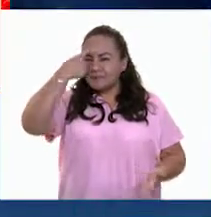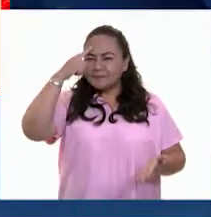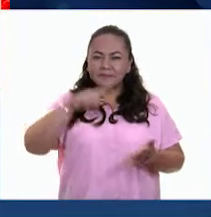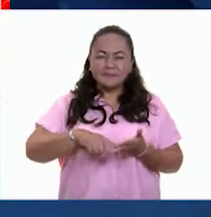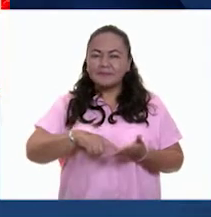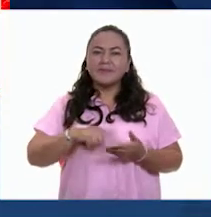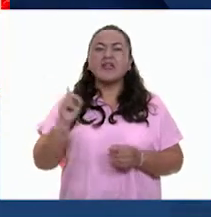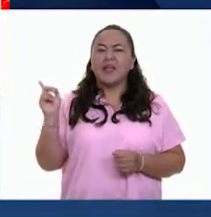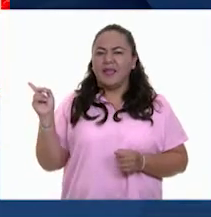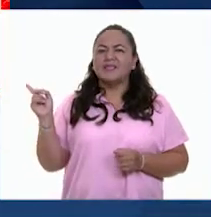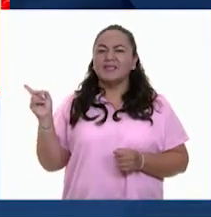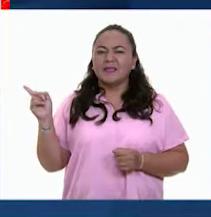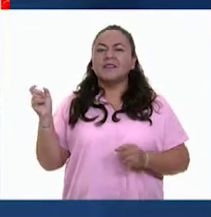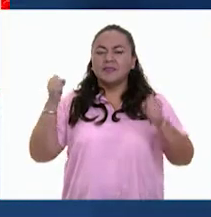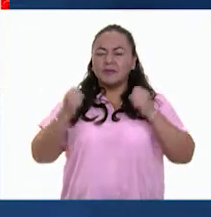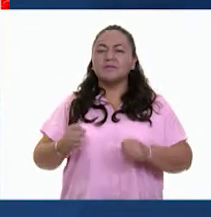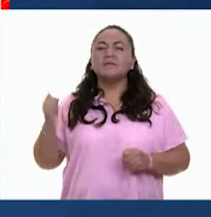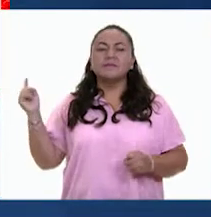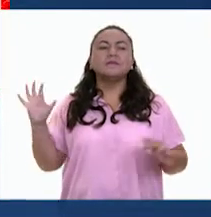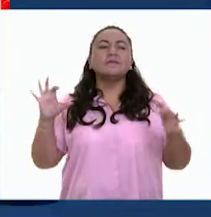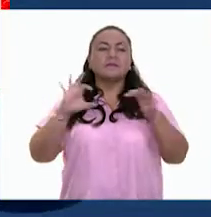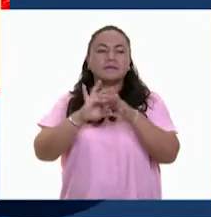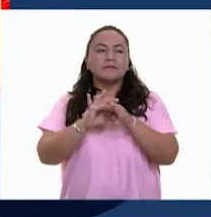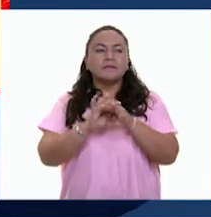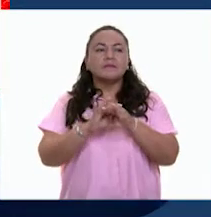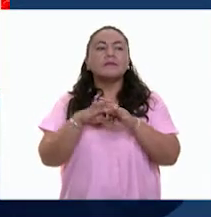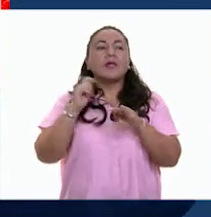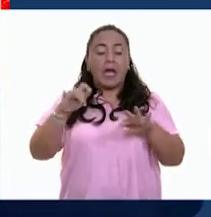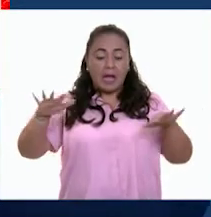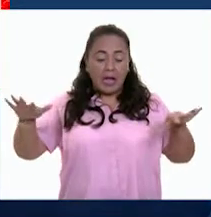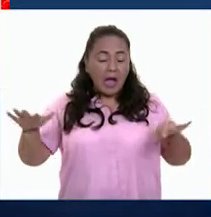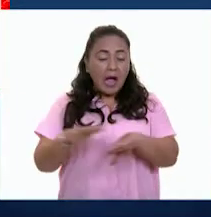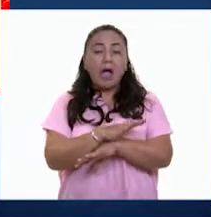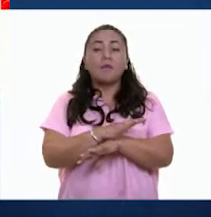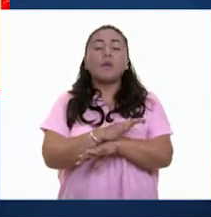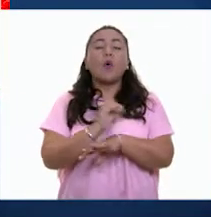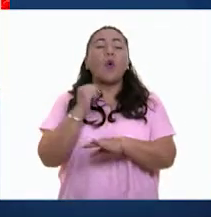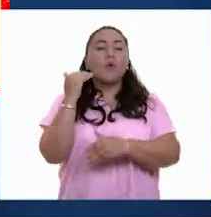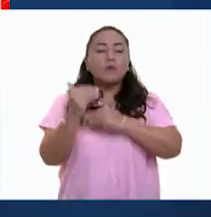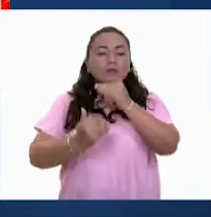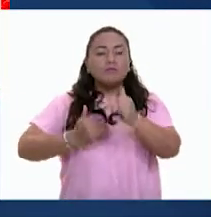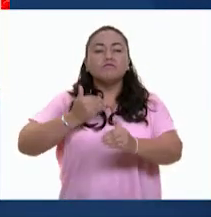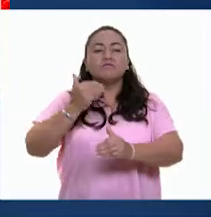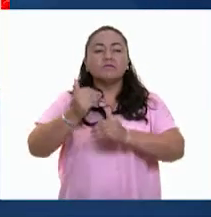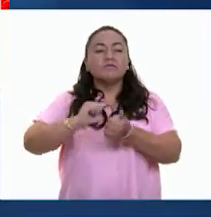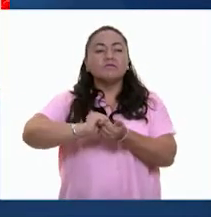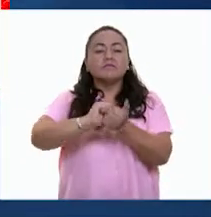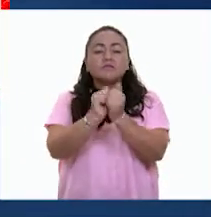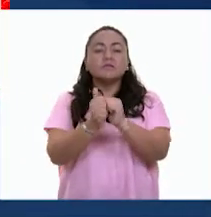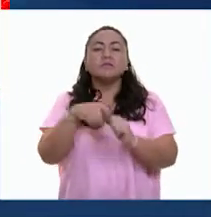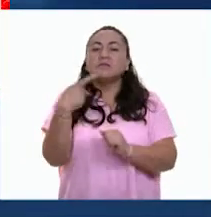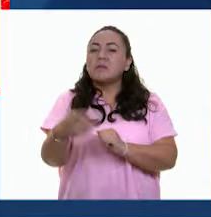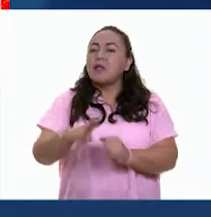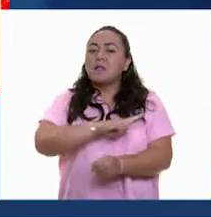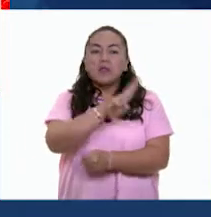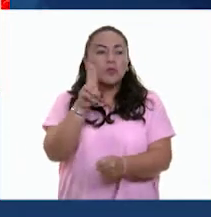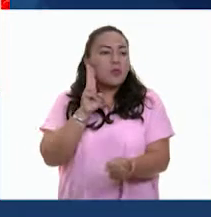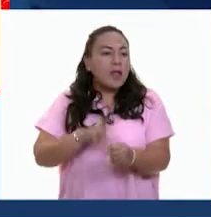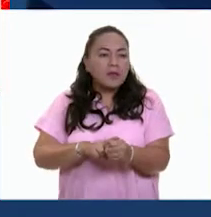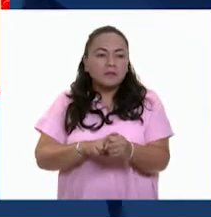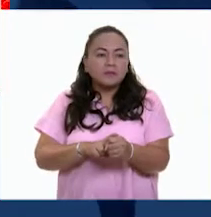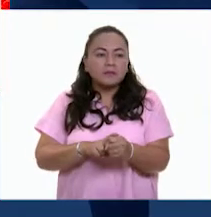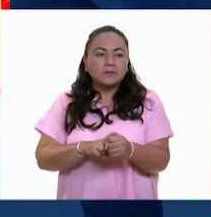Creo que esta que dice se refiere a un cambio o proceso que se produce en la